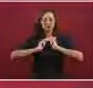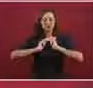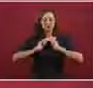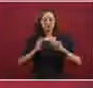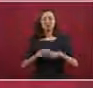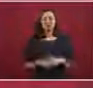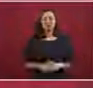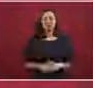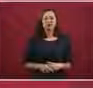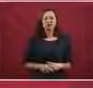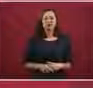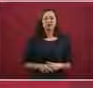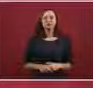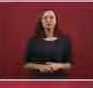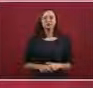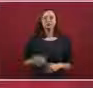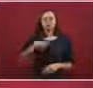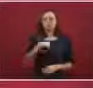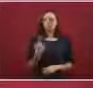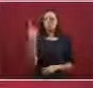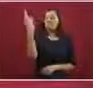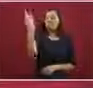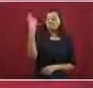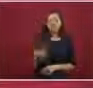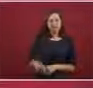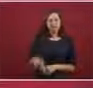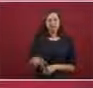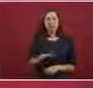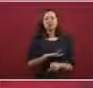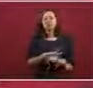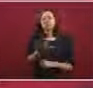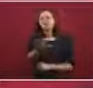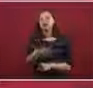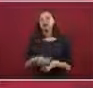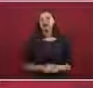una de las instrucciones fue, a ver,